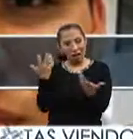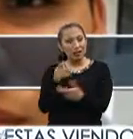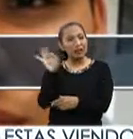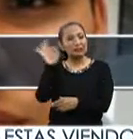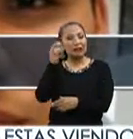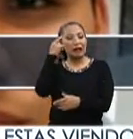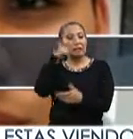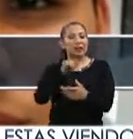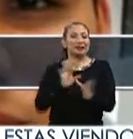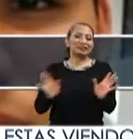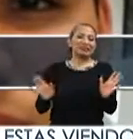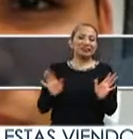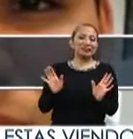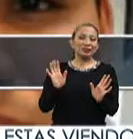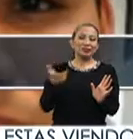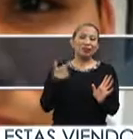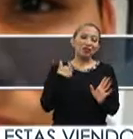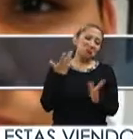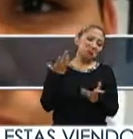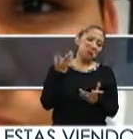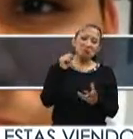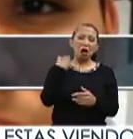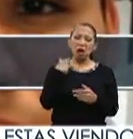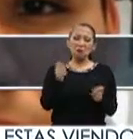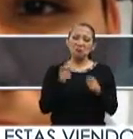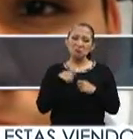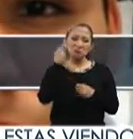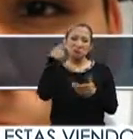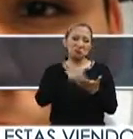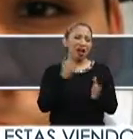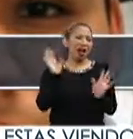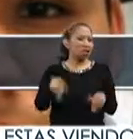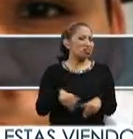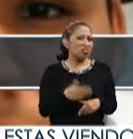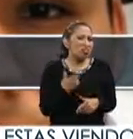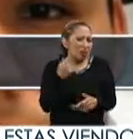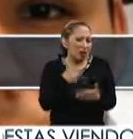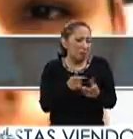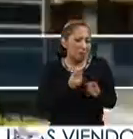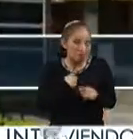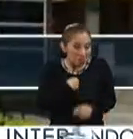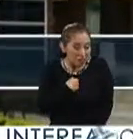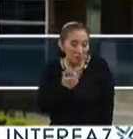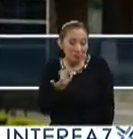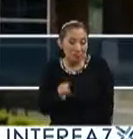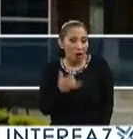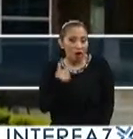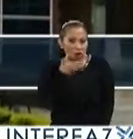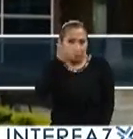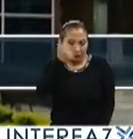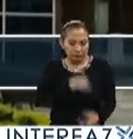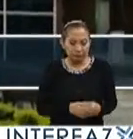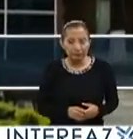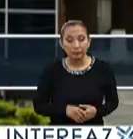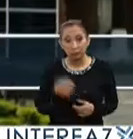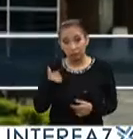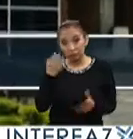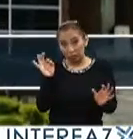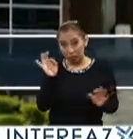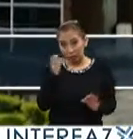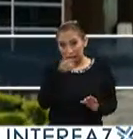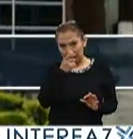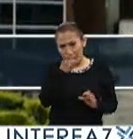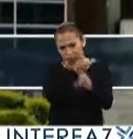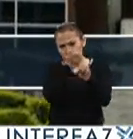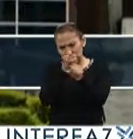tal vez creo que lo ven como de una manera utópica, que no les pueda llegar o desconozco. Entonces yo los podría